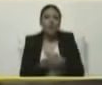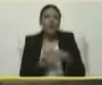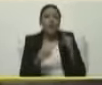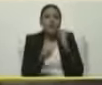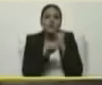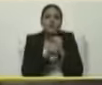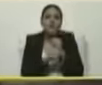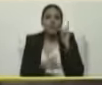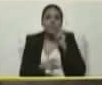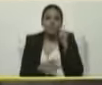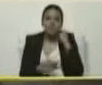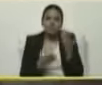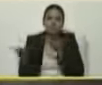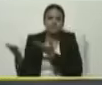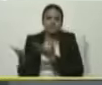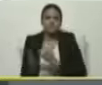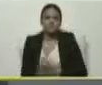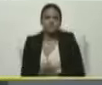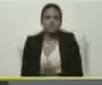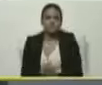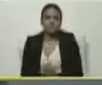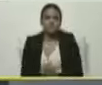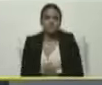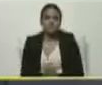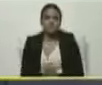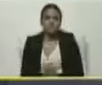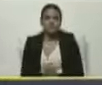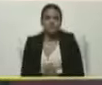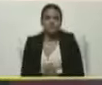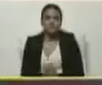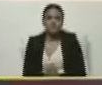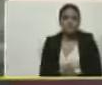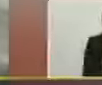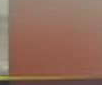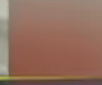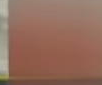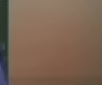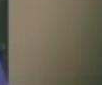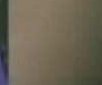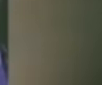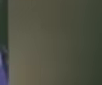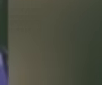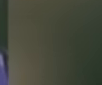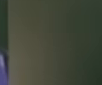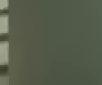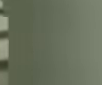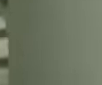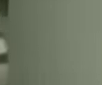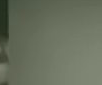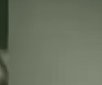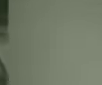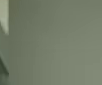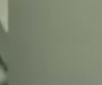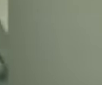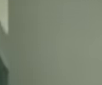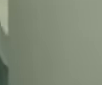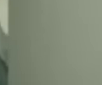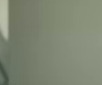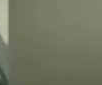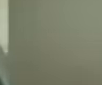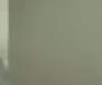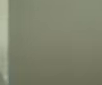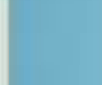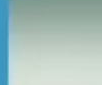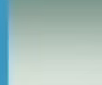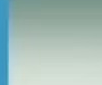¿Ve? Vamos a verlo. Así funcionan los bots de redes sociales y por qué les deberías de tener miedo. Seguramente ustedes saben, la mayoría de los comentarios